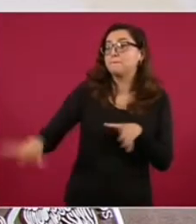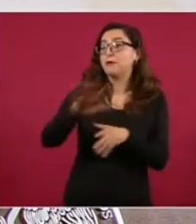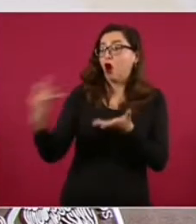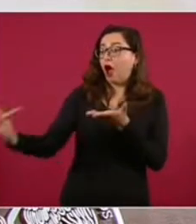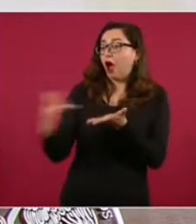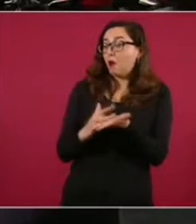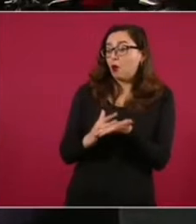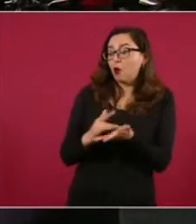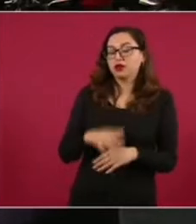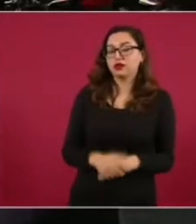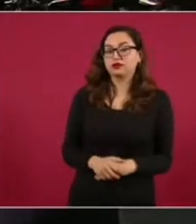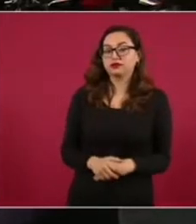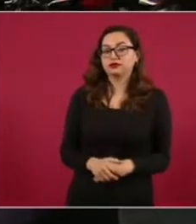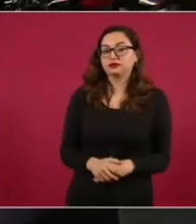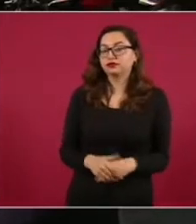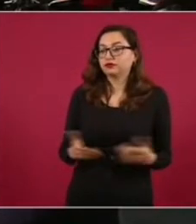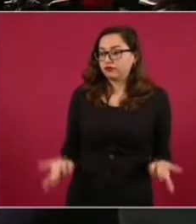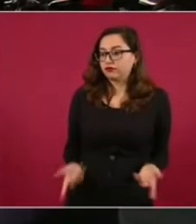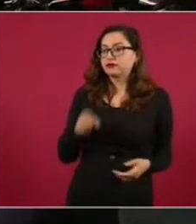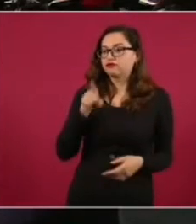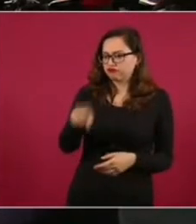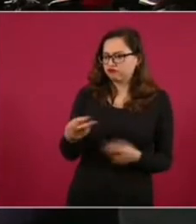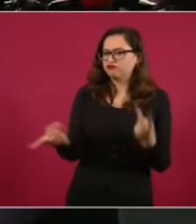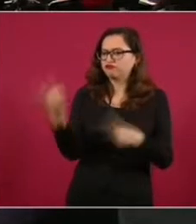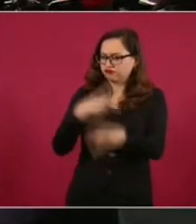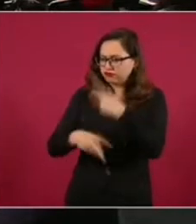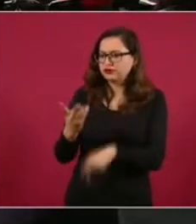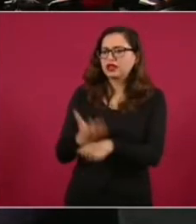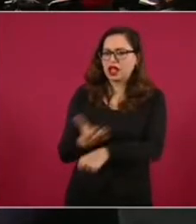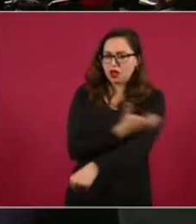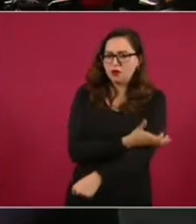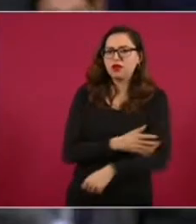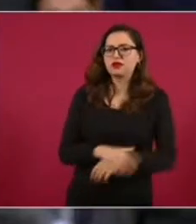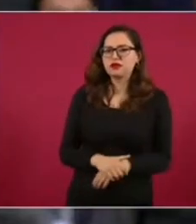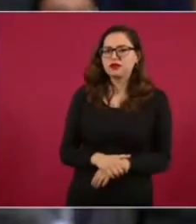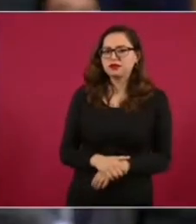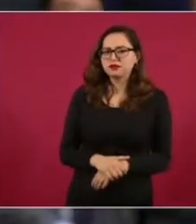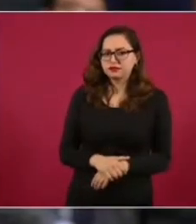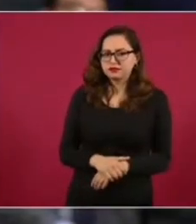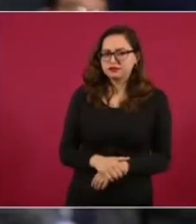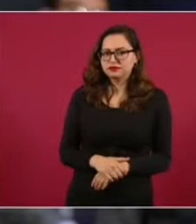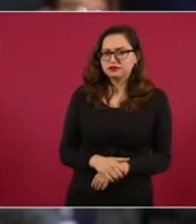invito a que nos sigas acompañando, o sea, para seguir viendo